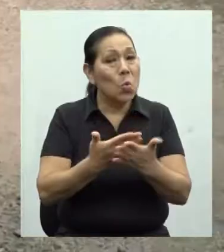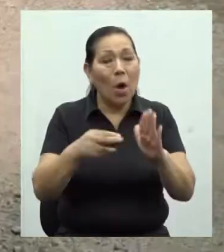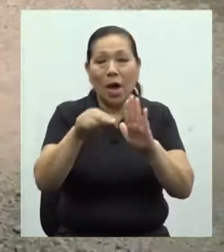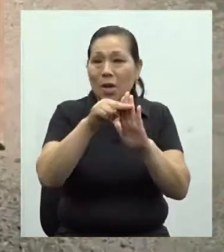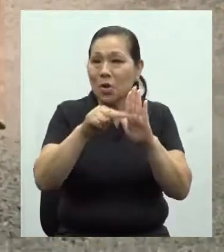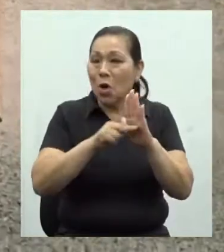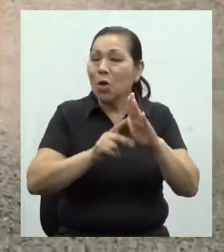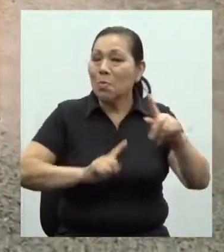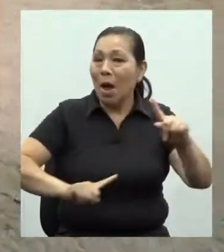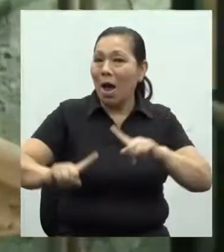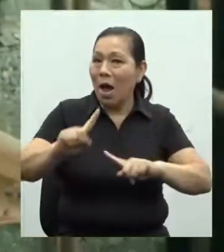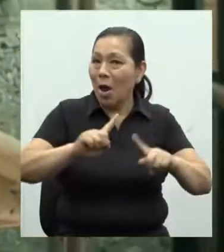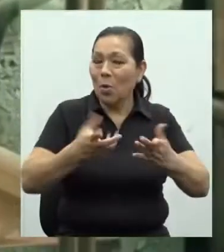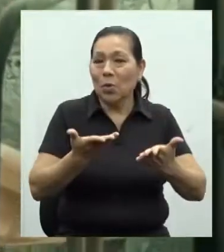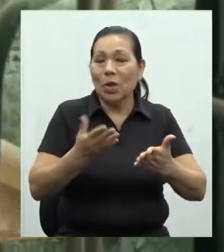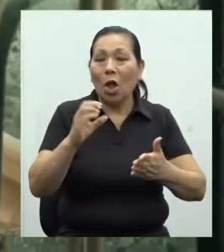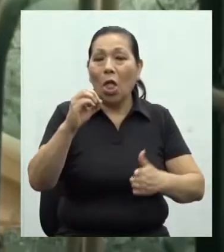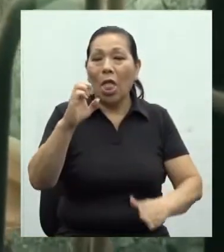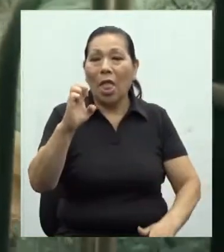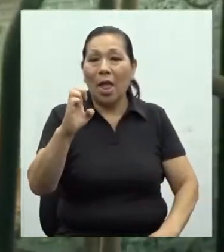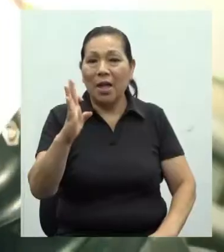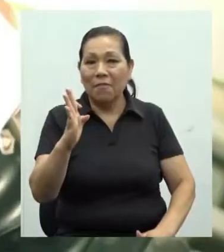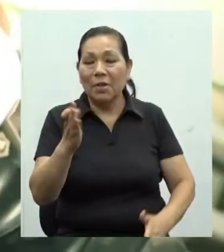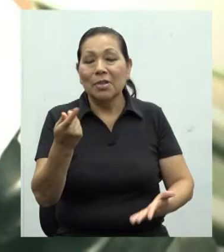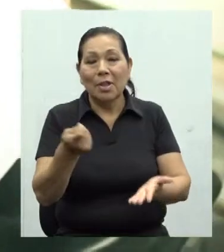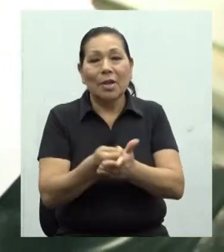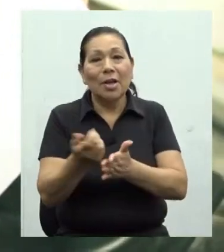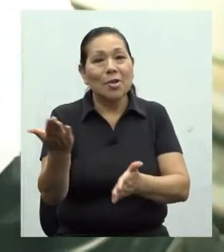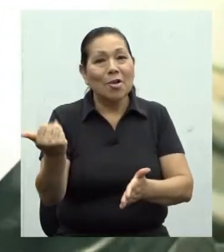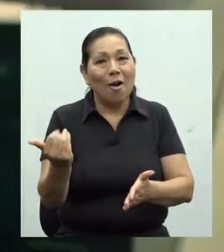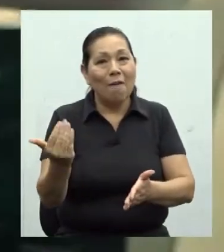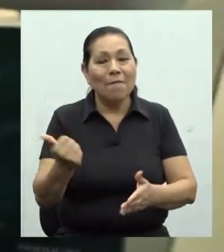norma alguna que autorice al OEFA este cobro.